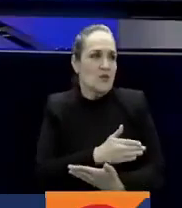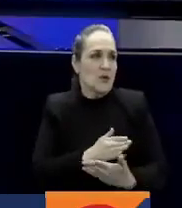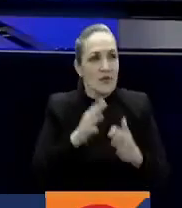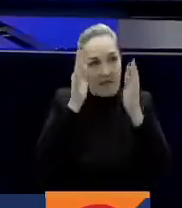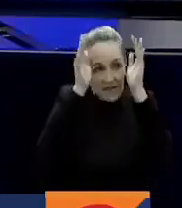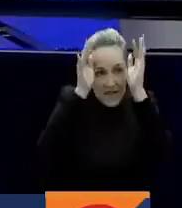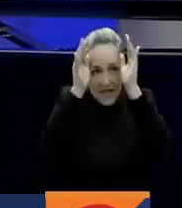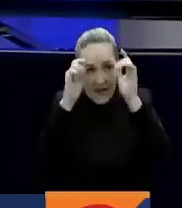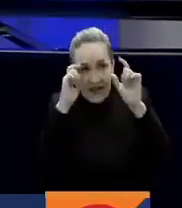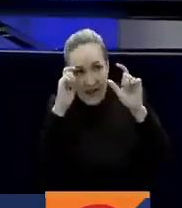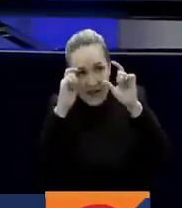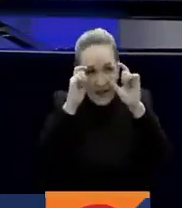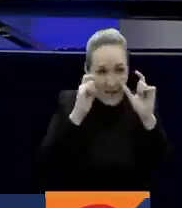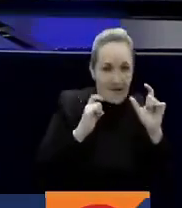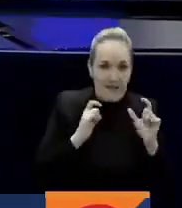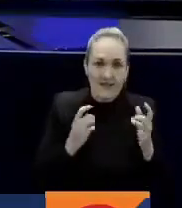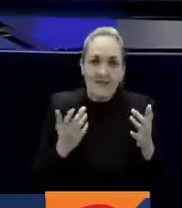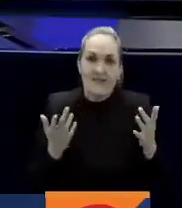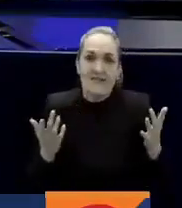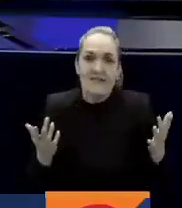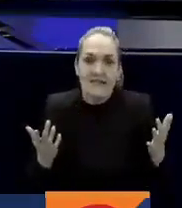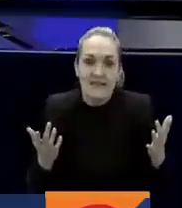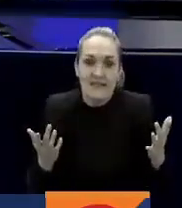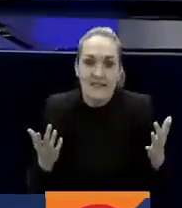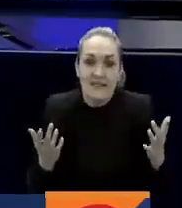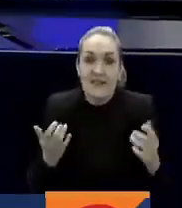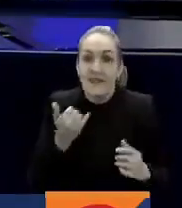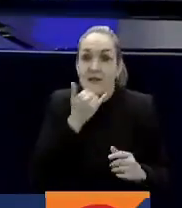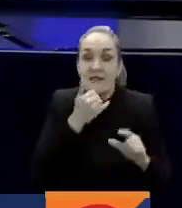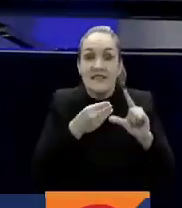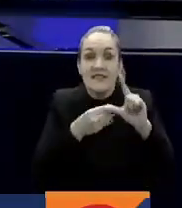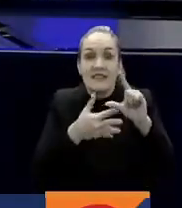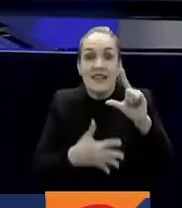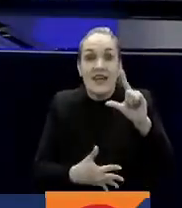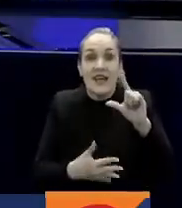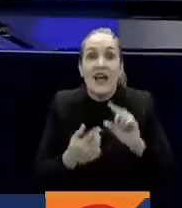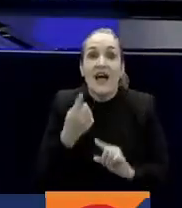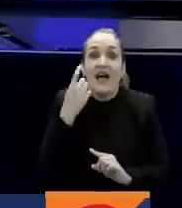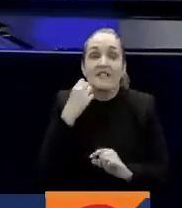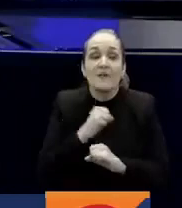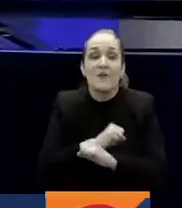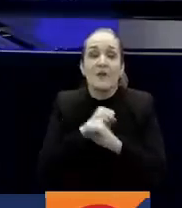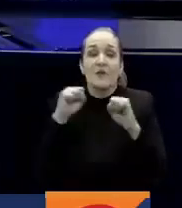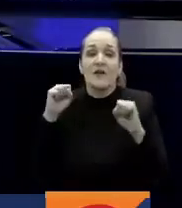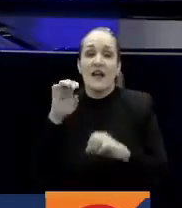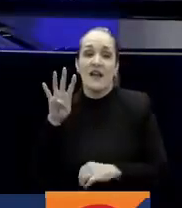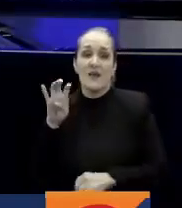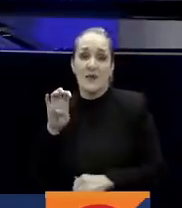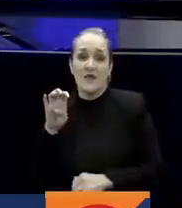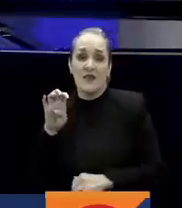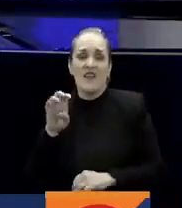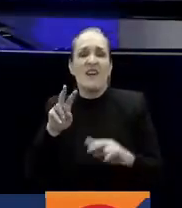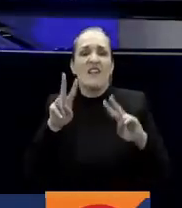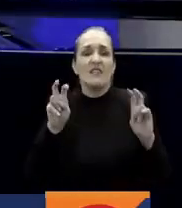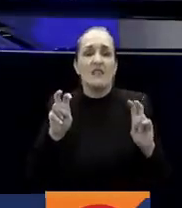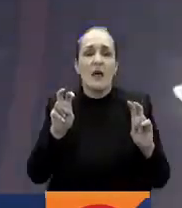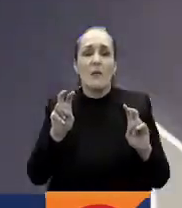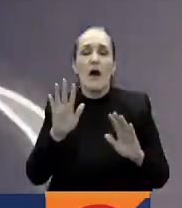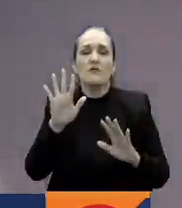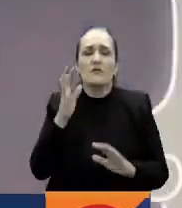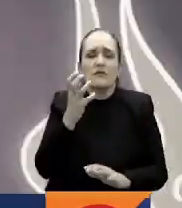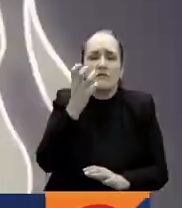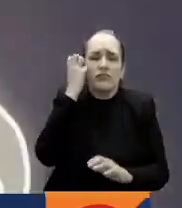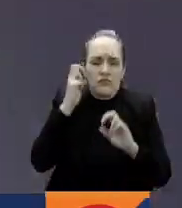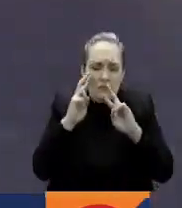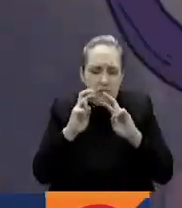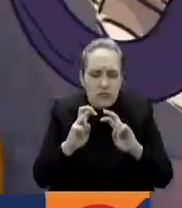frailejón Ernesto Pérez, pero es que resulta que tiene serie. Se estrenó ayer a las 9 de la mañana, se llama La leyenda de la gota más pura, son